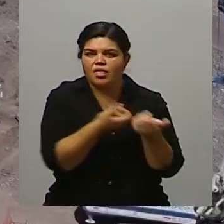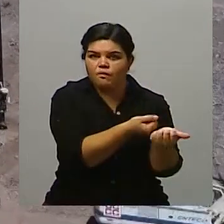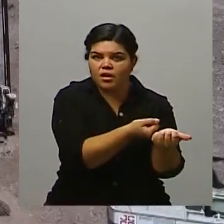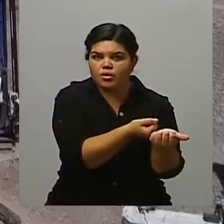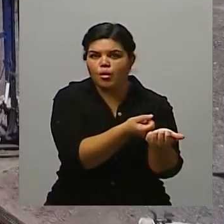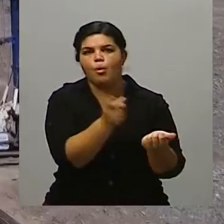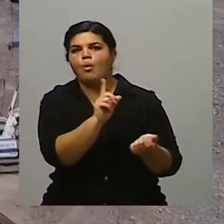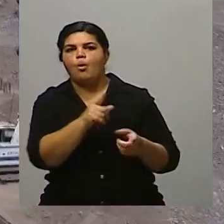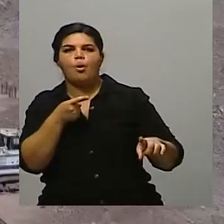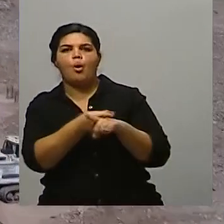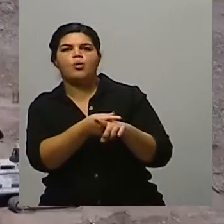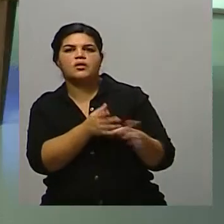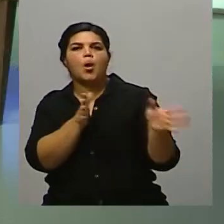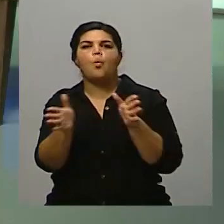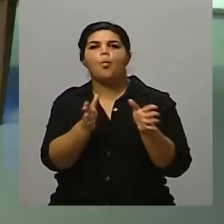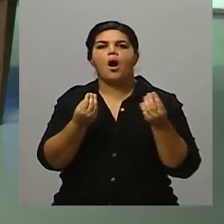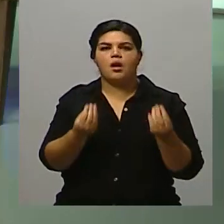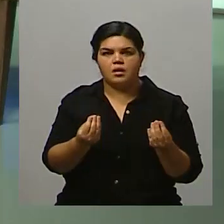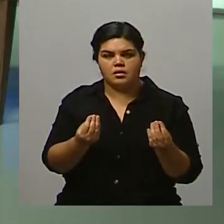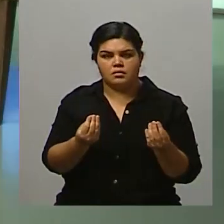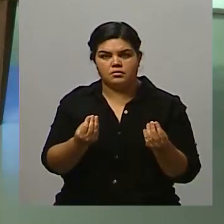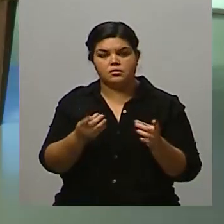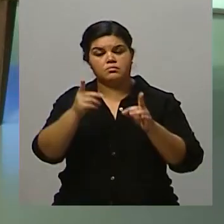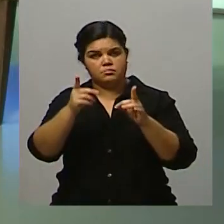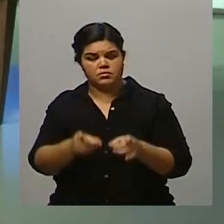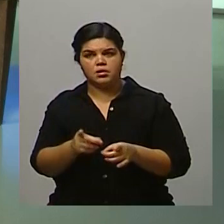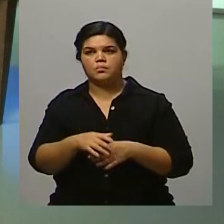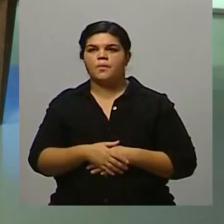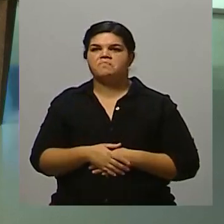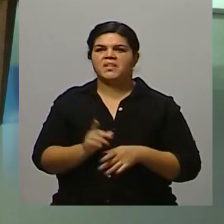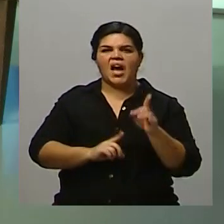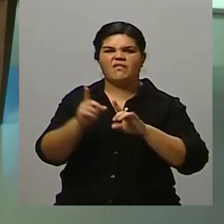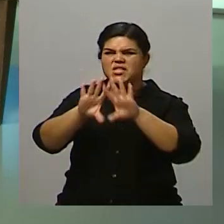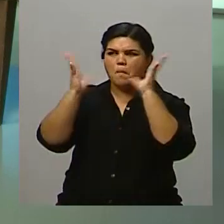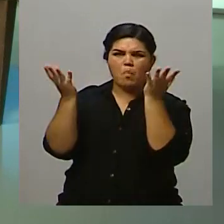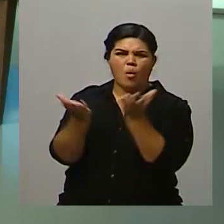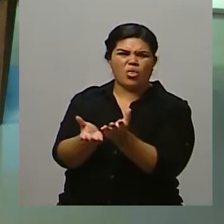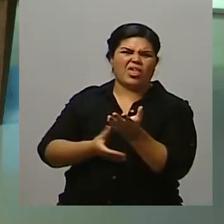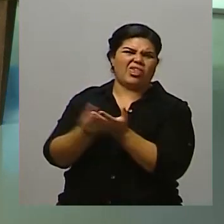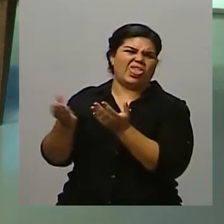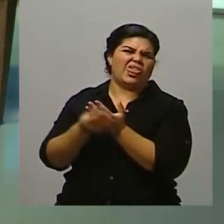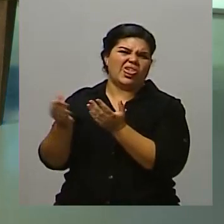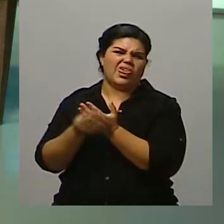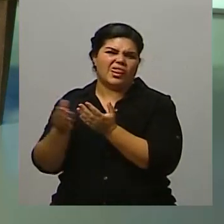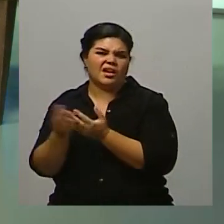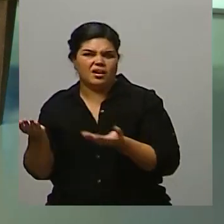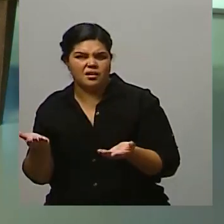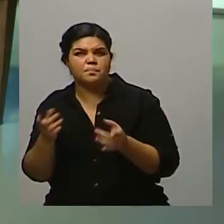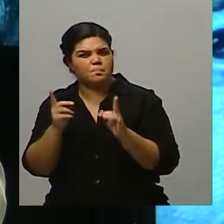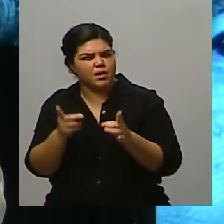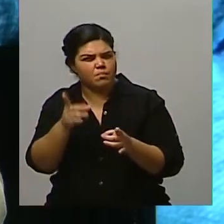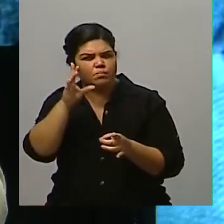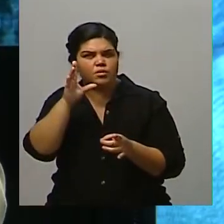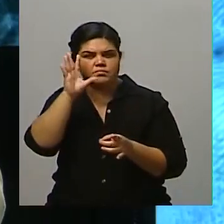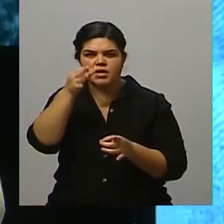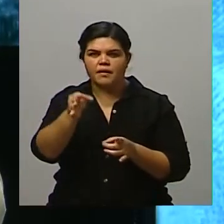común encontrar muchos casos en el mundo de gastos de erogaciones que son absurdas. Hay un caso que es emblemático,